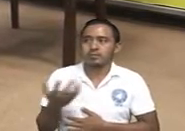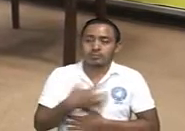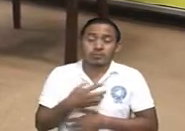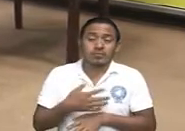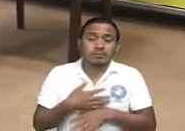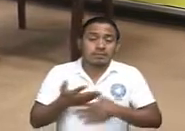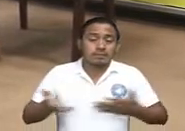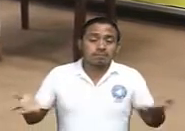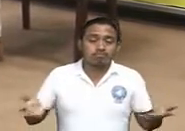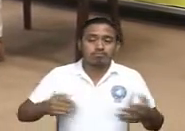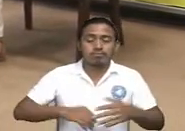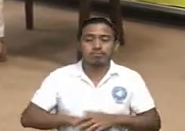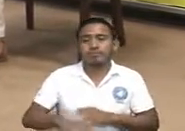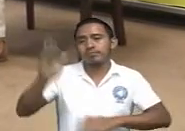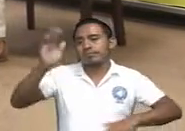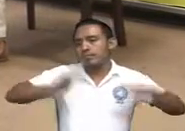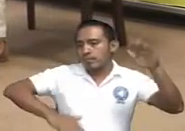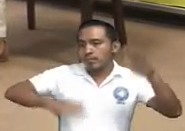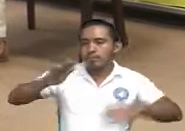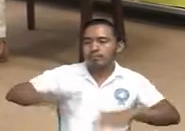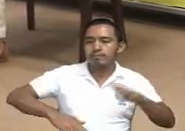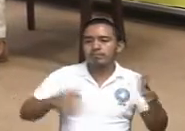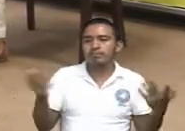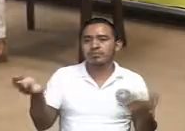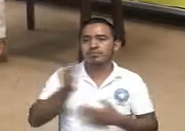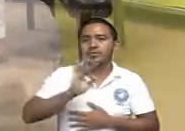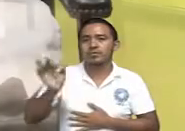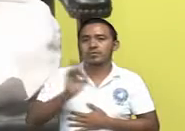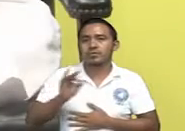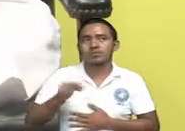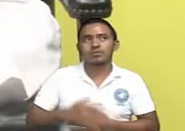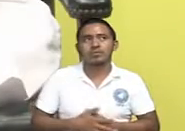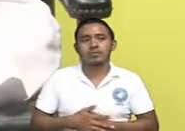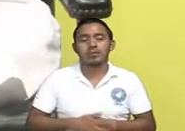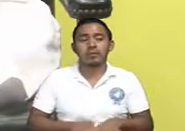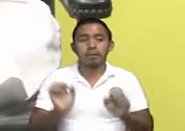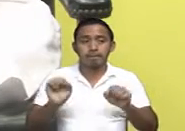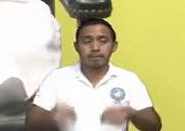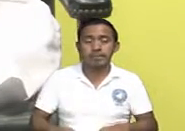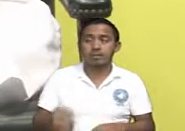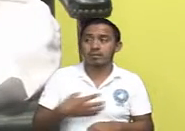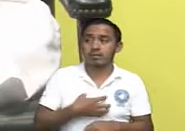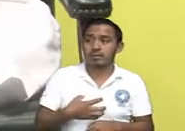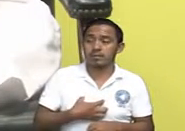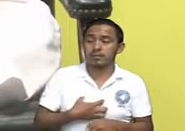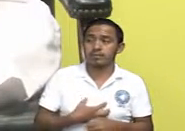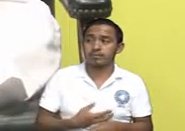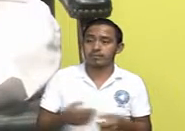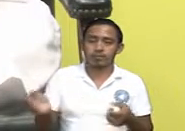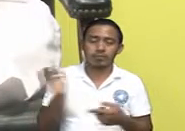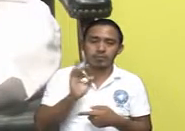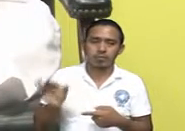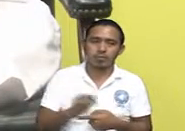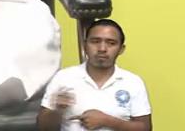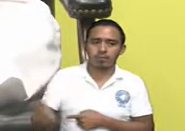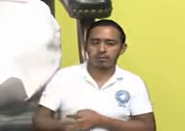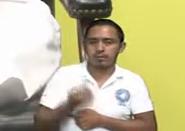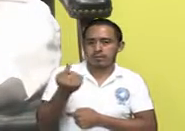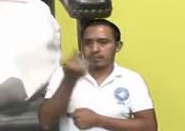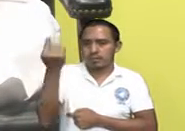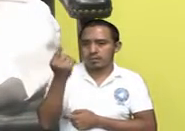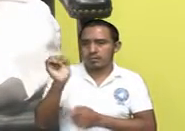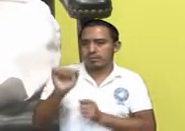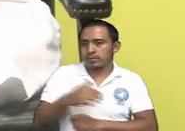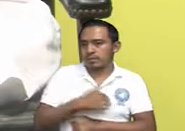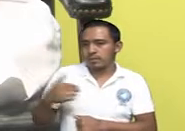manos porque muchas veces los caracteres, las impulsividades individuales son los que pueden llevar a estos